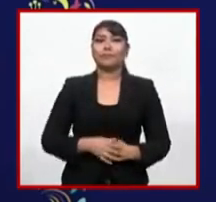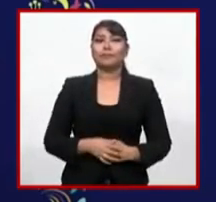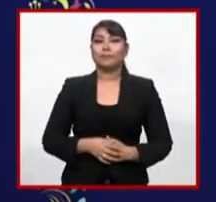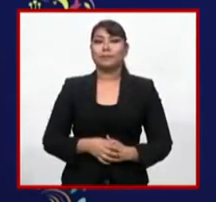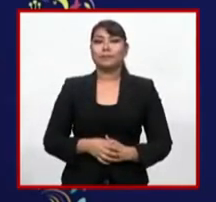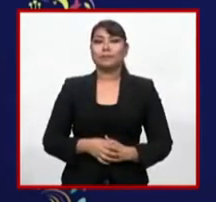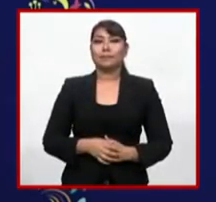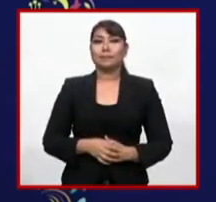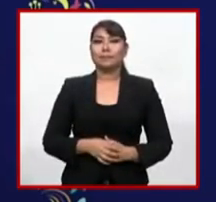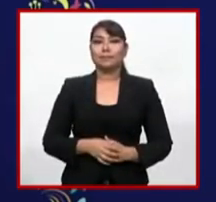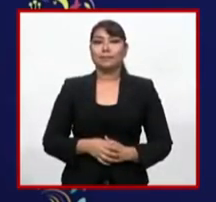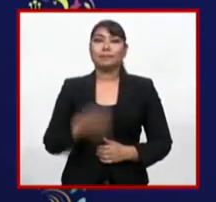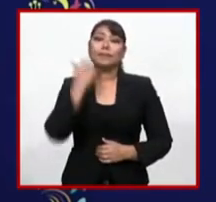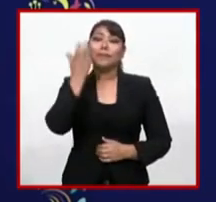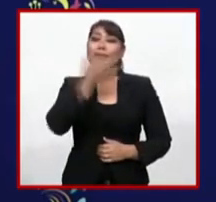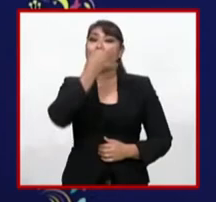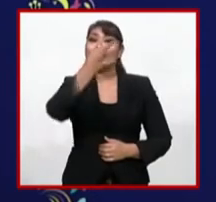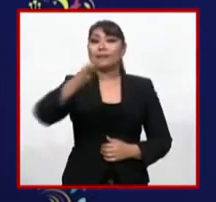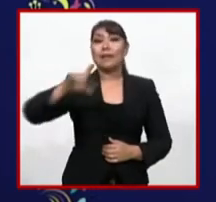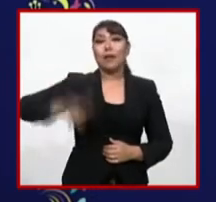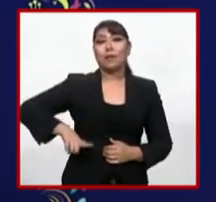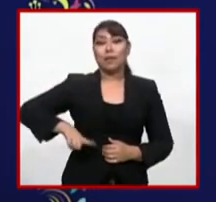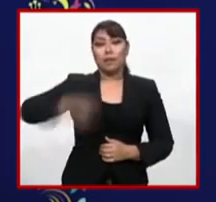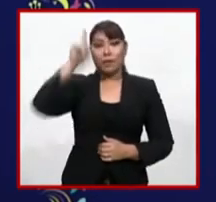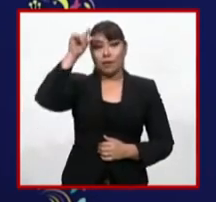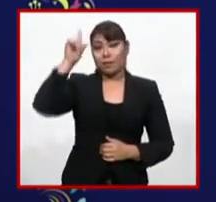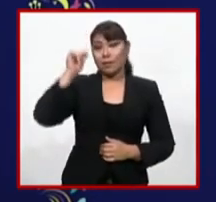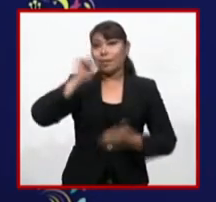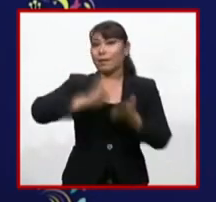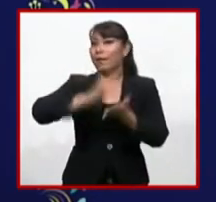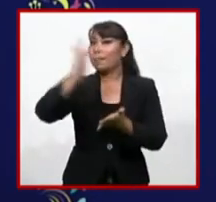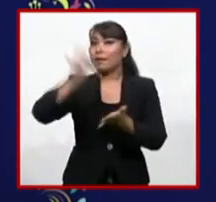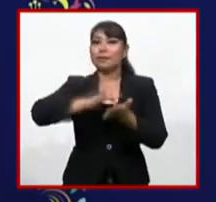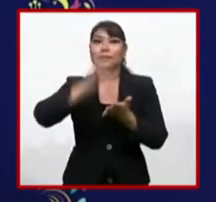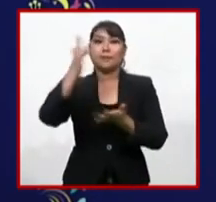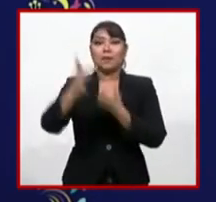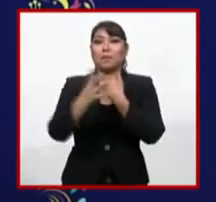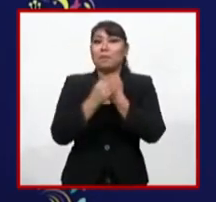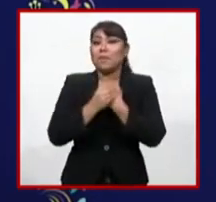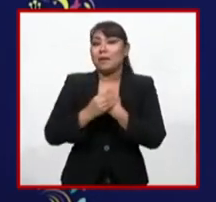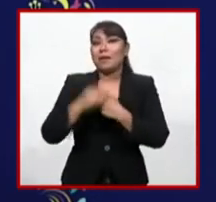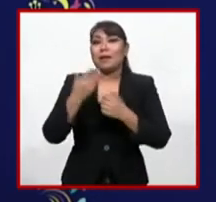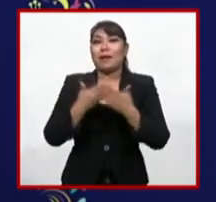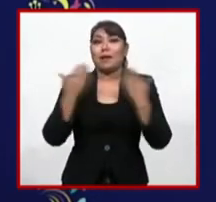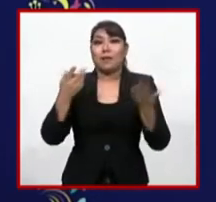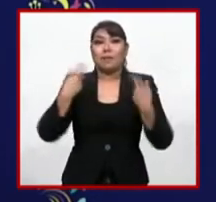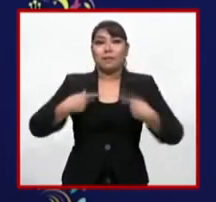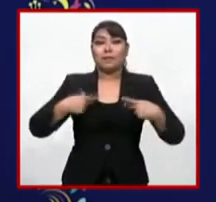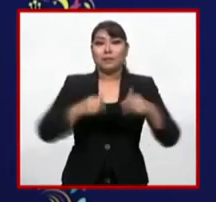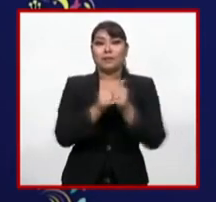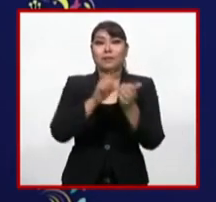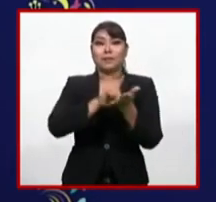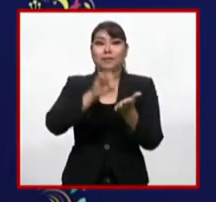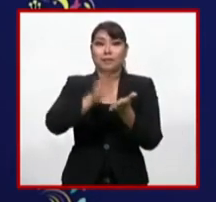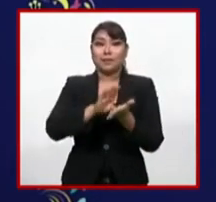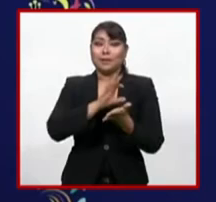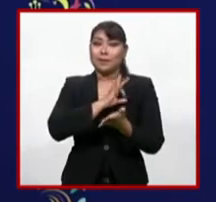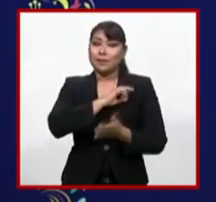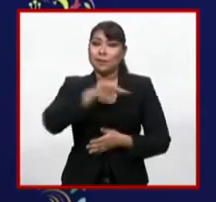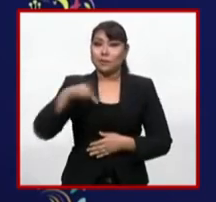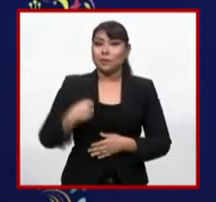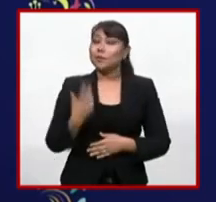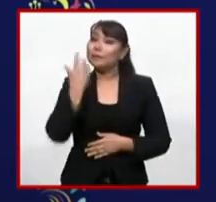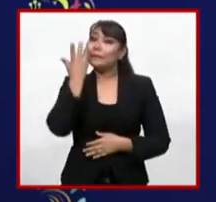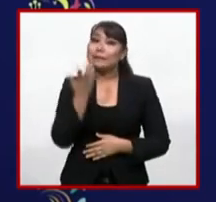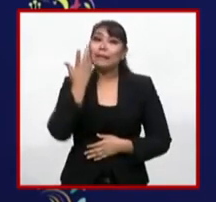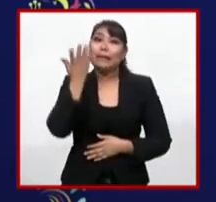¿Qué le quiere decir al gobernador y a la señora Ivette? Gracias, gracias por este avance hacia las personas con discapacidad. Hemos luchado mucho